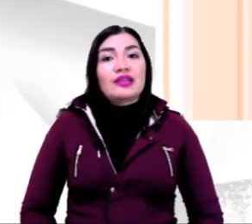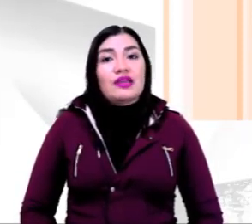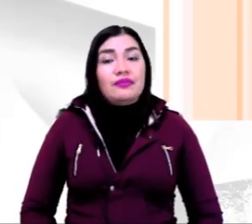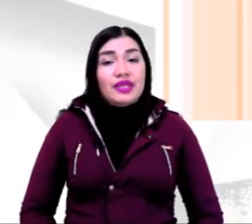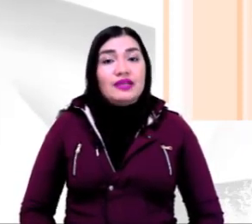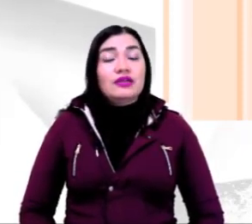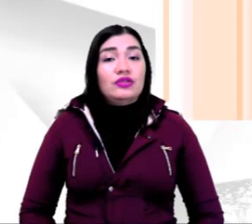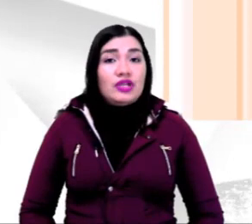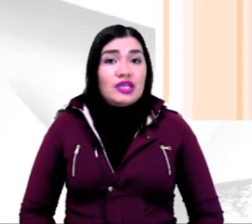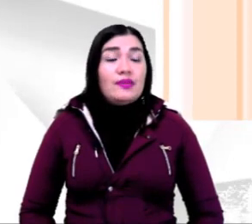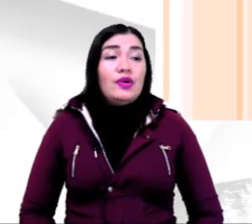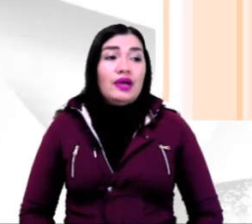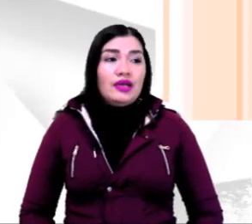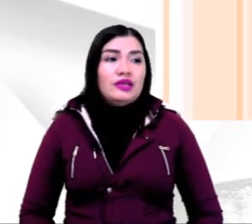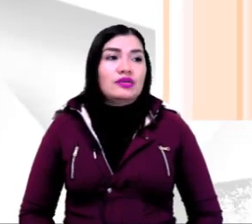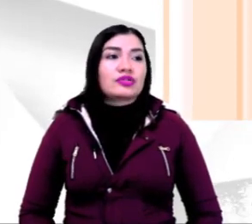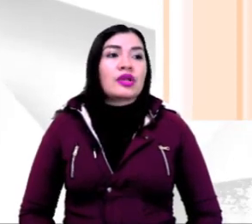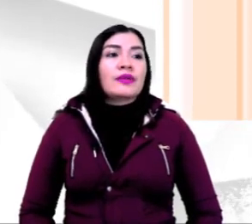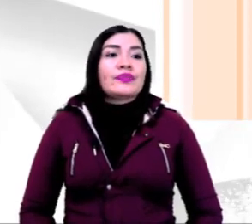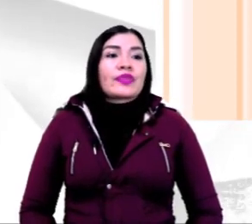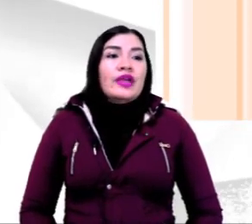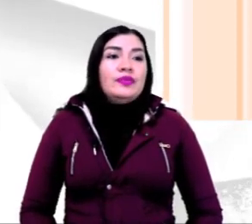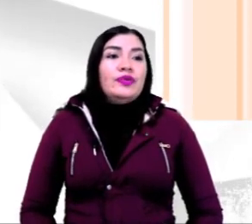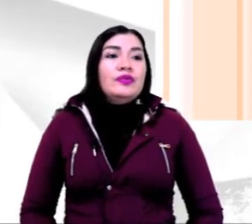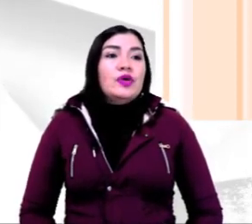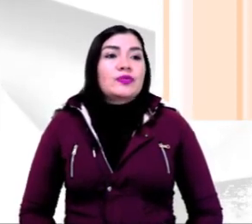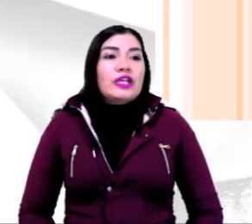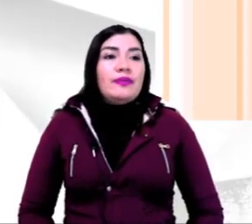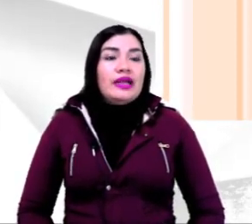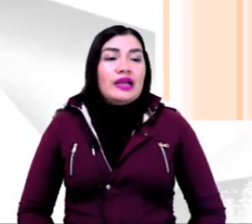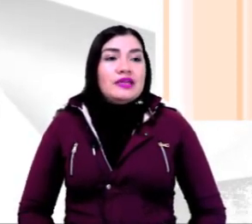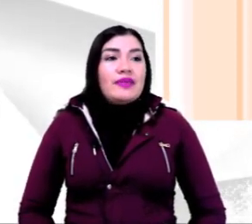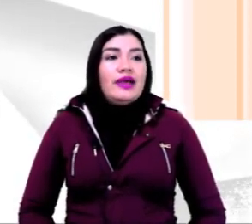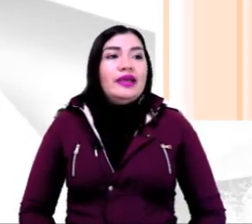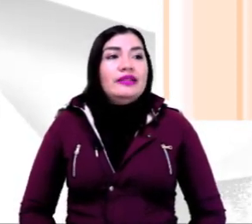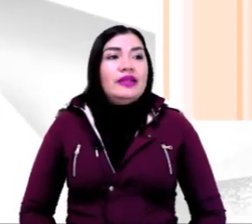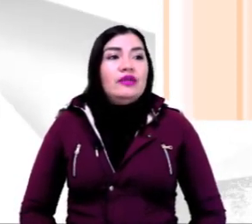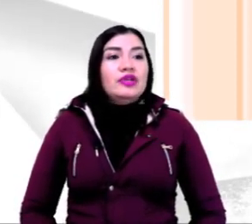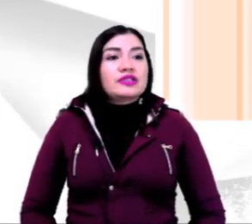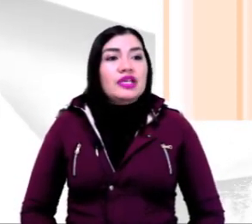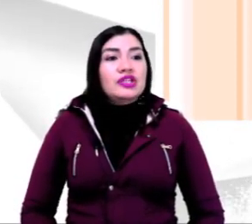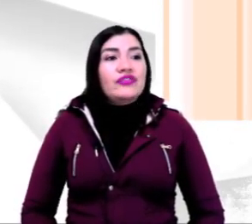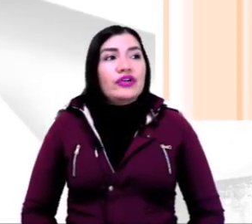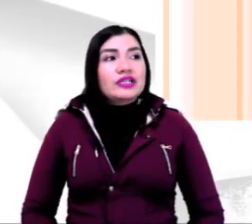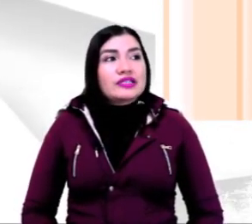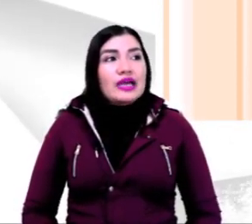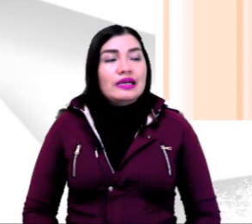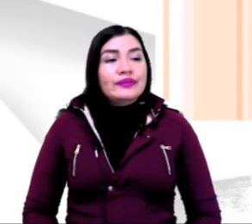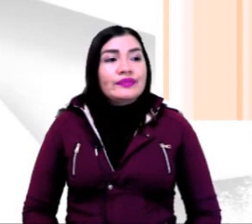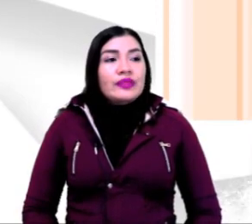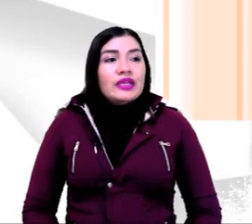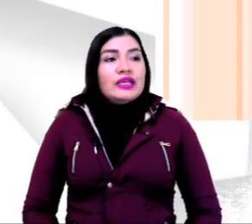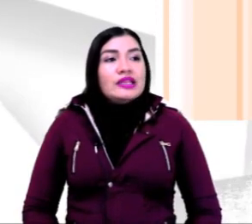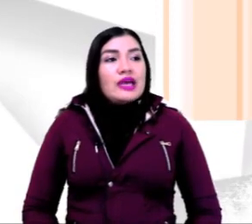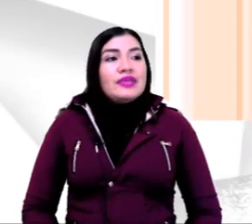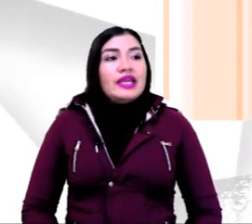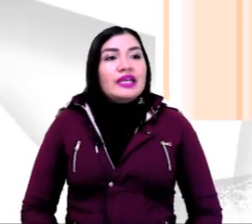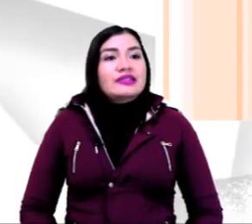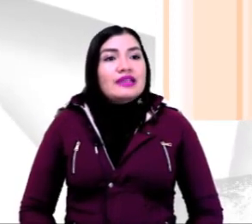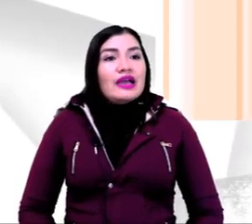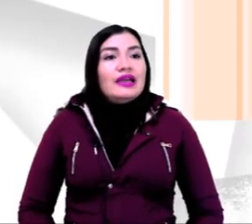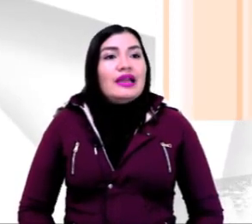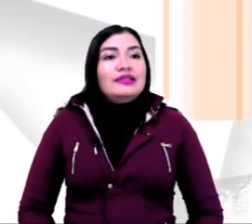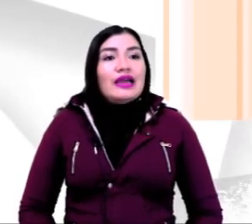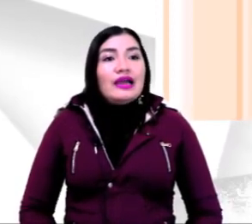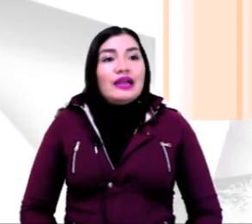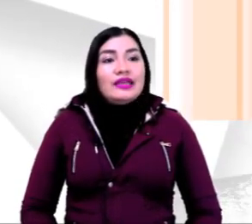ecosistema que también los dañamos a ellos. Ahí podemos observar la imagen de un incendio forestal y también